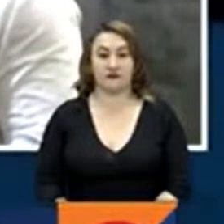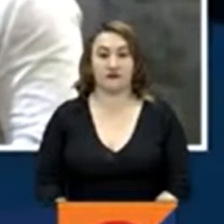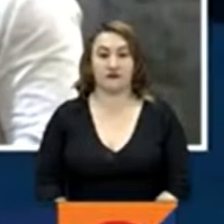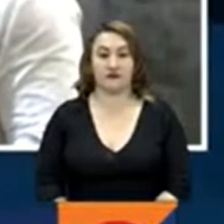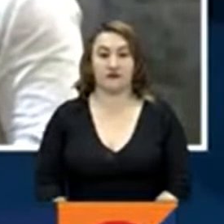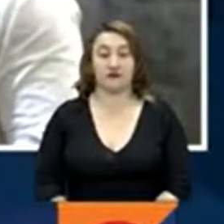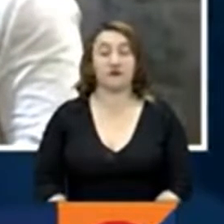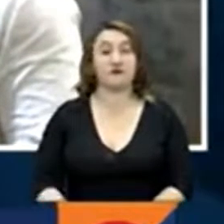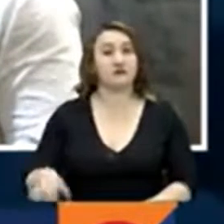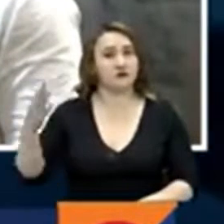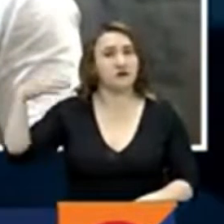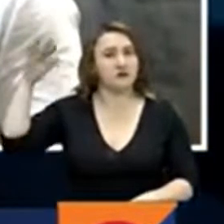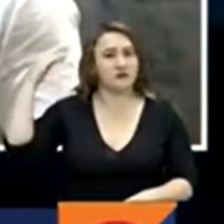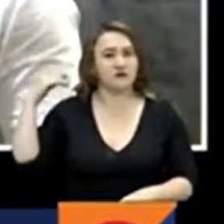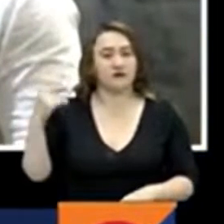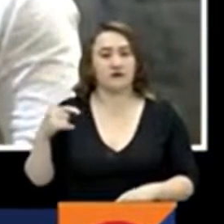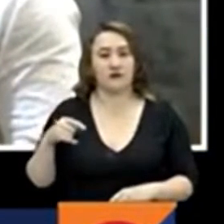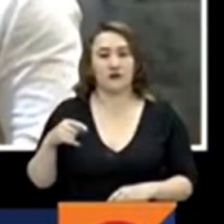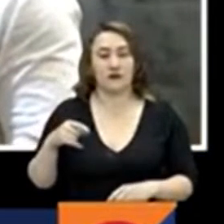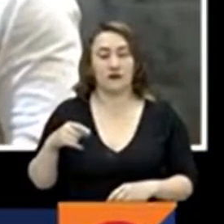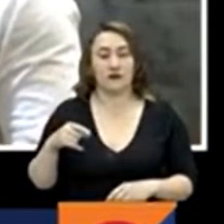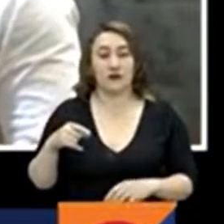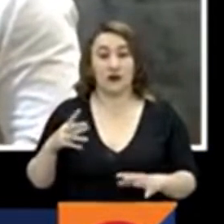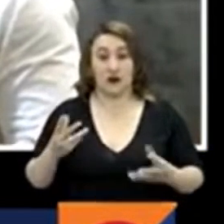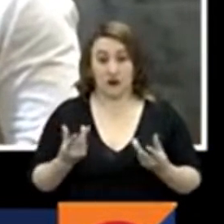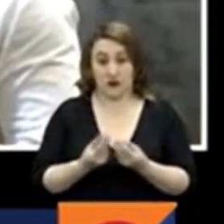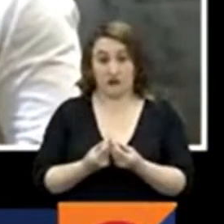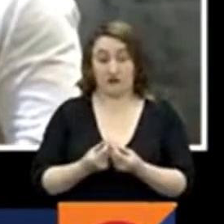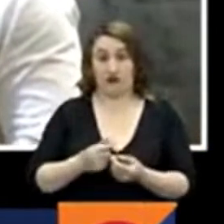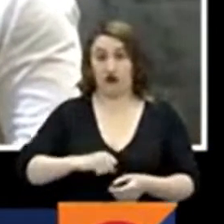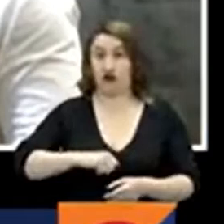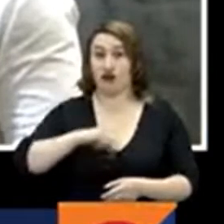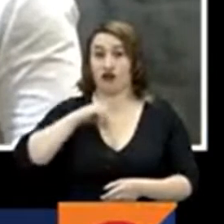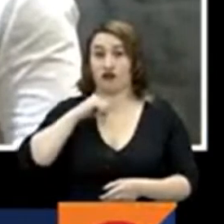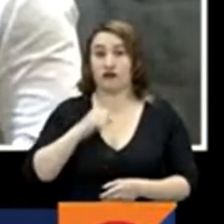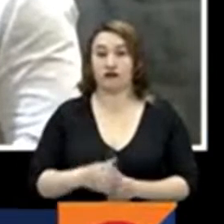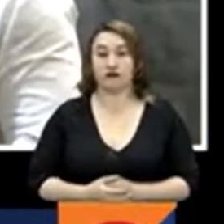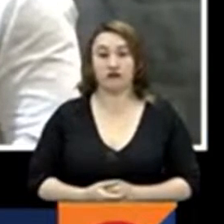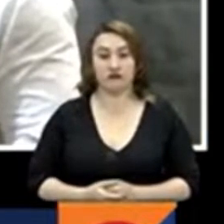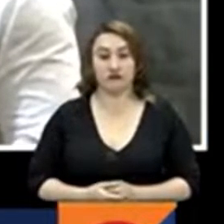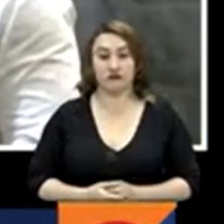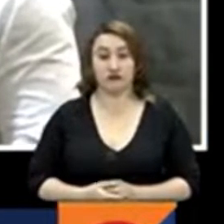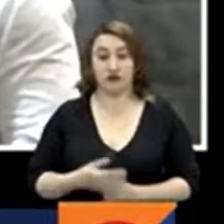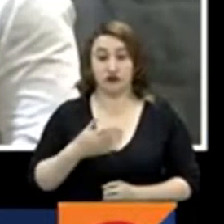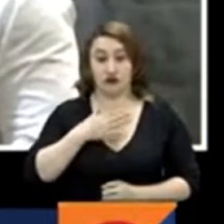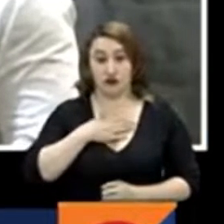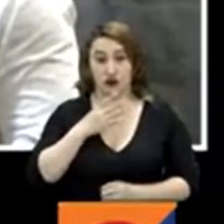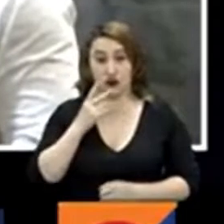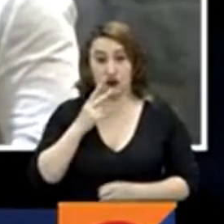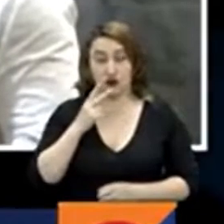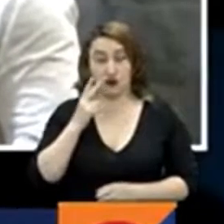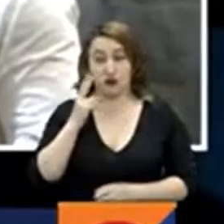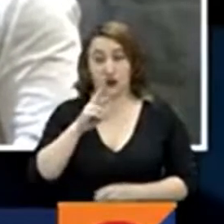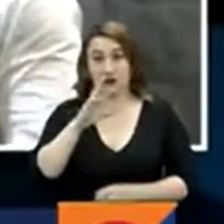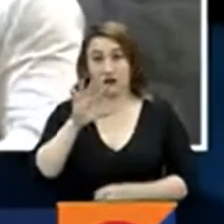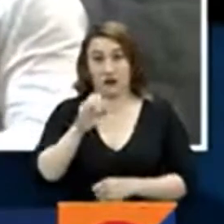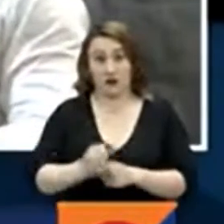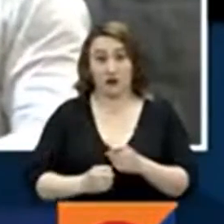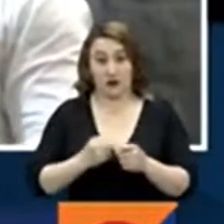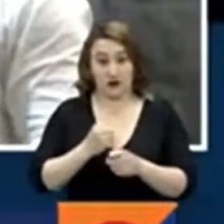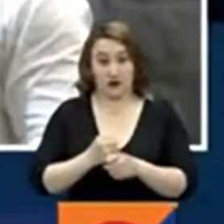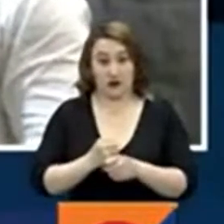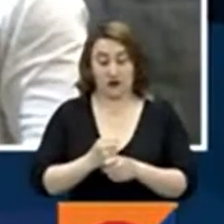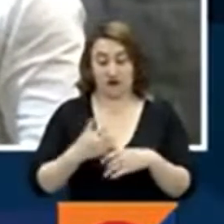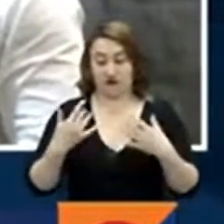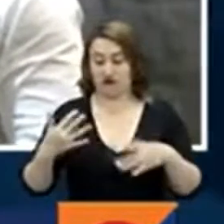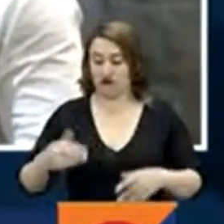entonces, pertenecer a ese pelotón era un orgullo. A mis 25 años de edad era un orgullo tener